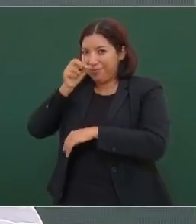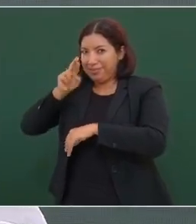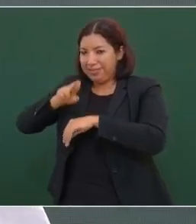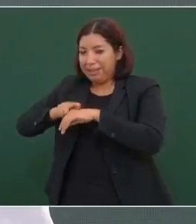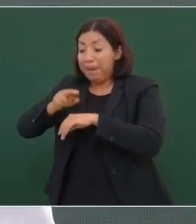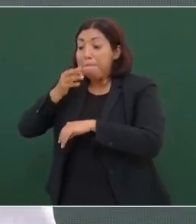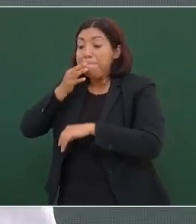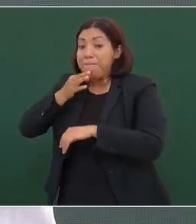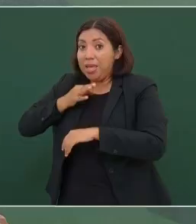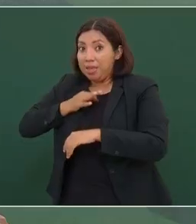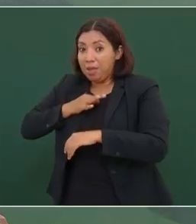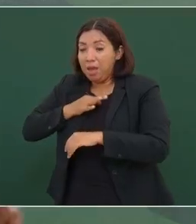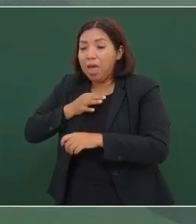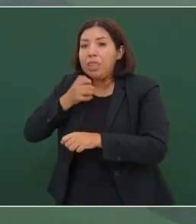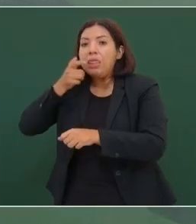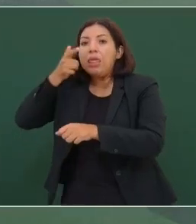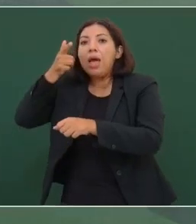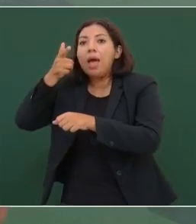túnel